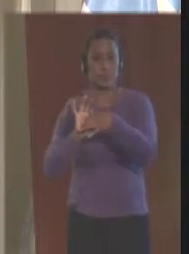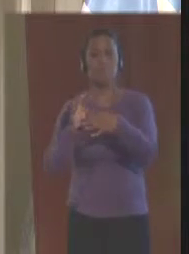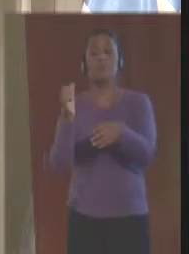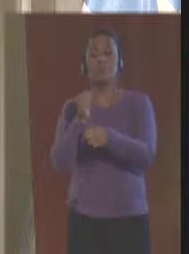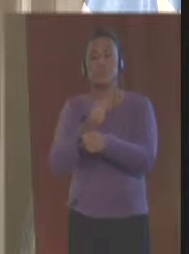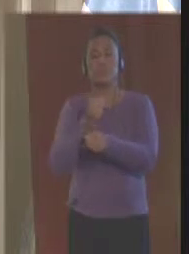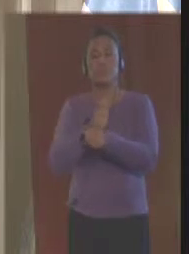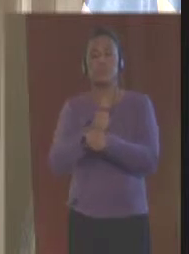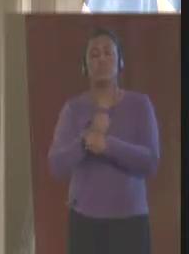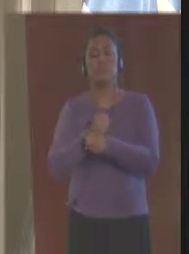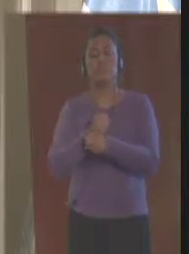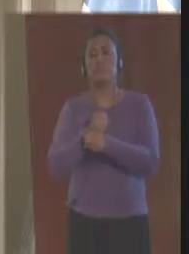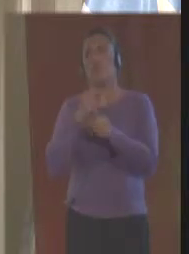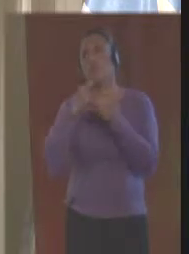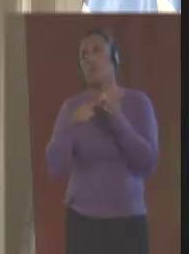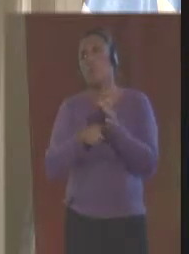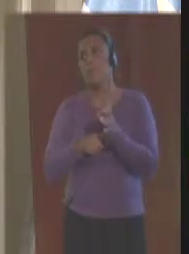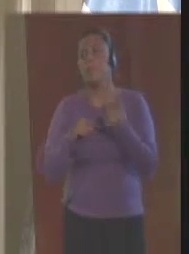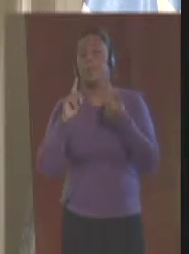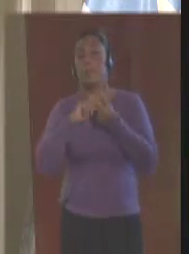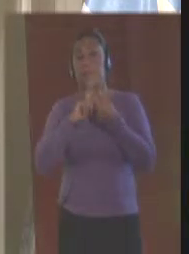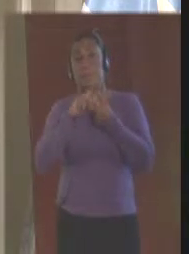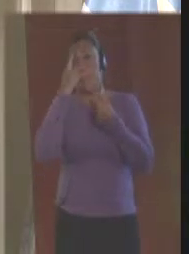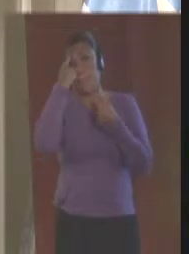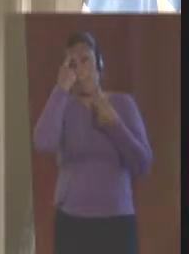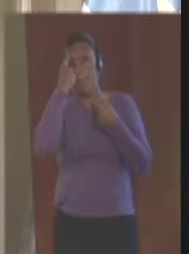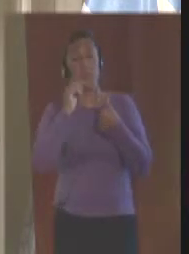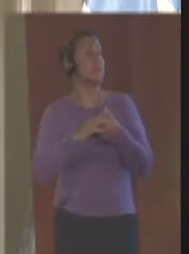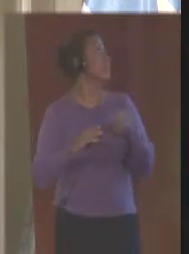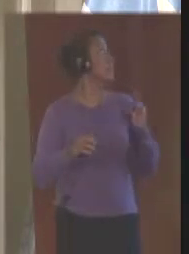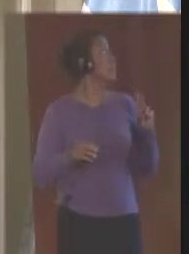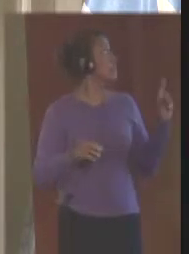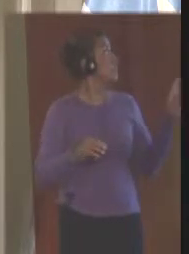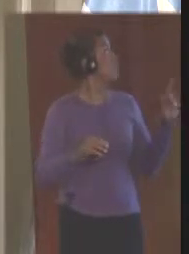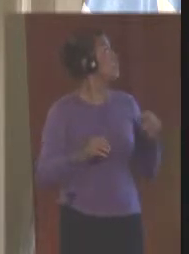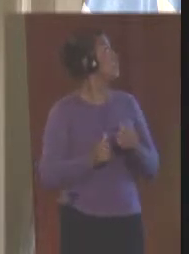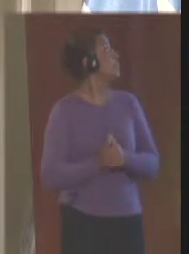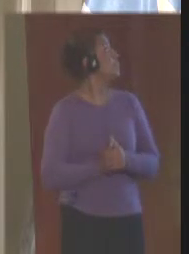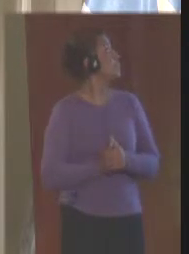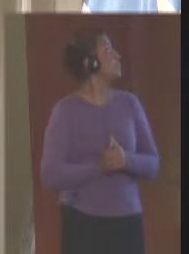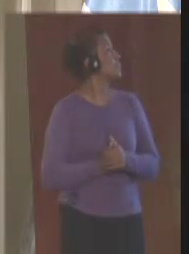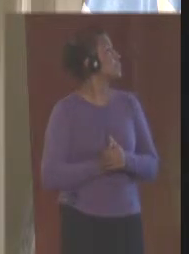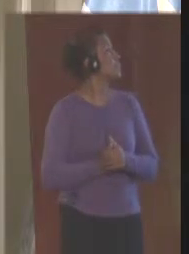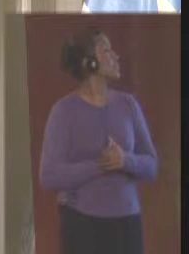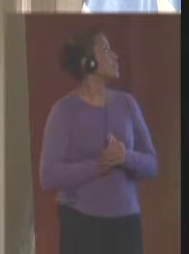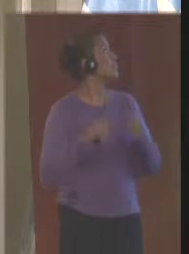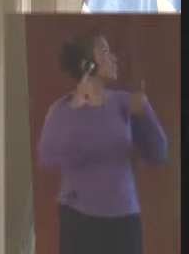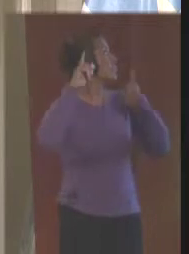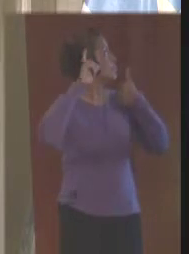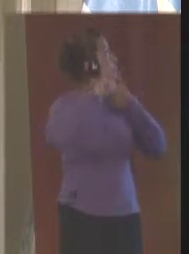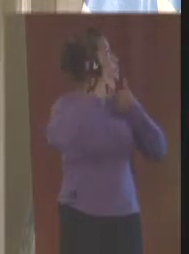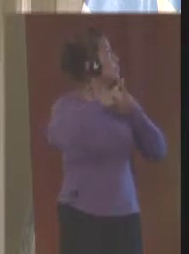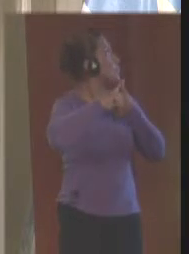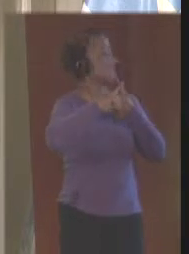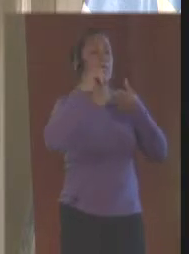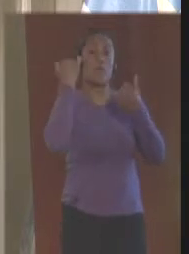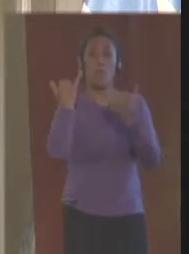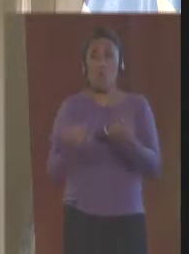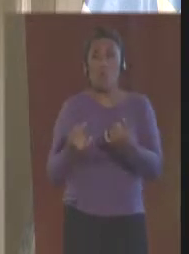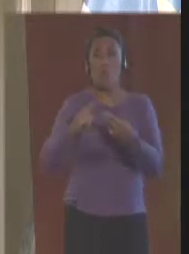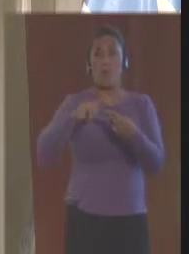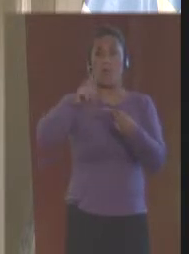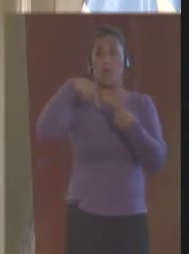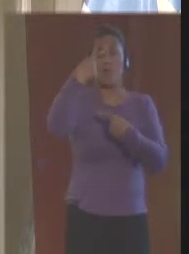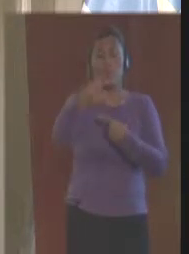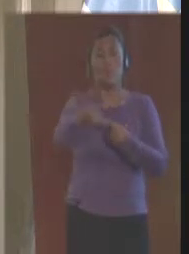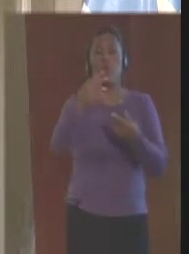en medidas ex ante, que vamos a observar en la siguiente diapositiva, ex ante, ex post, y depende